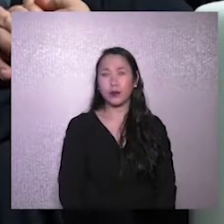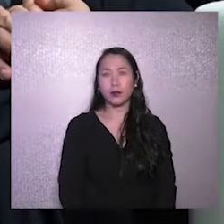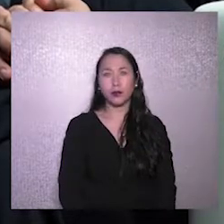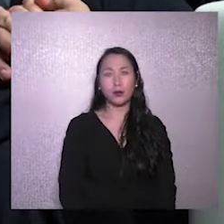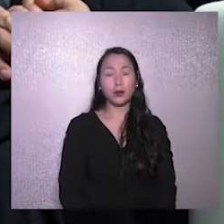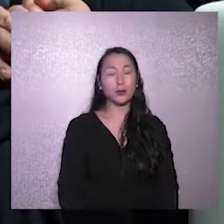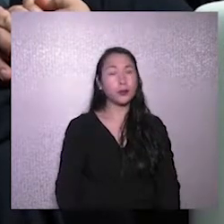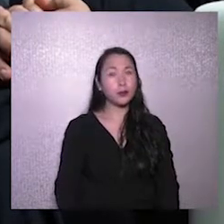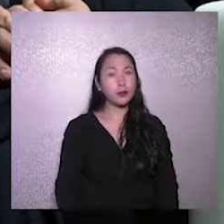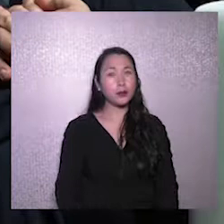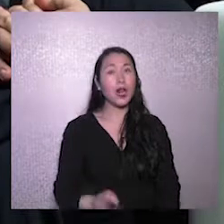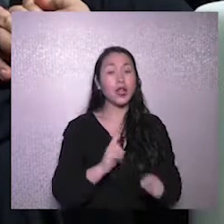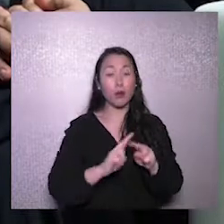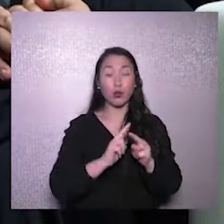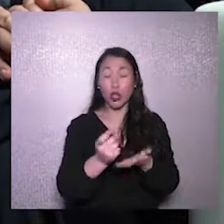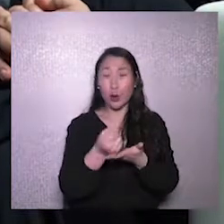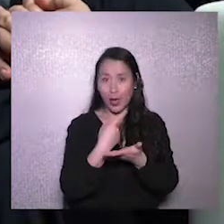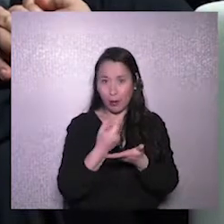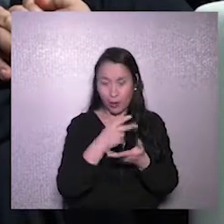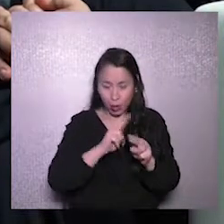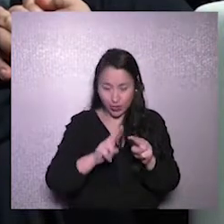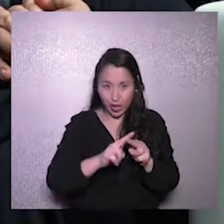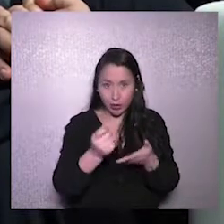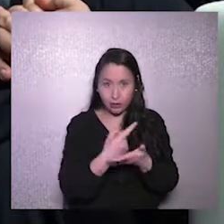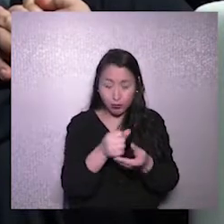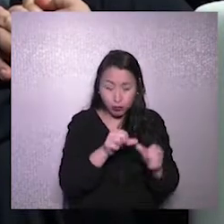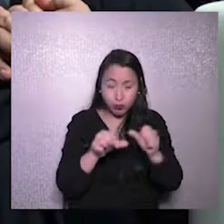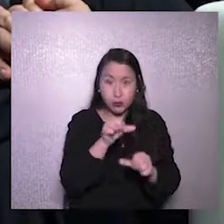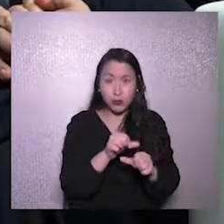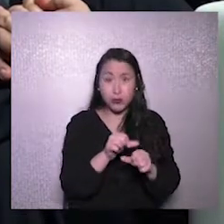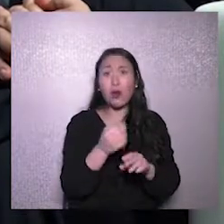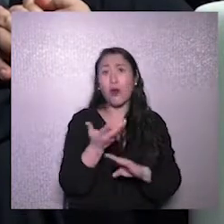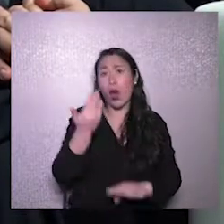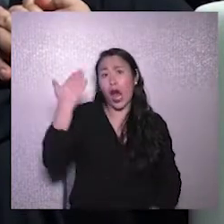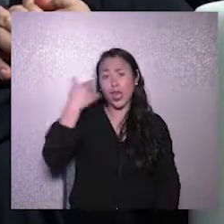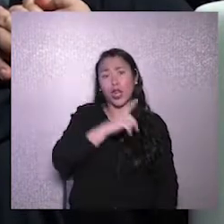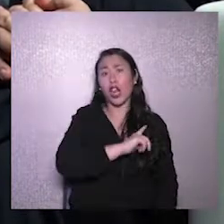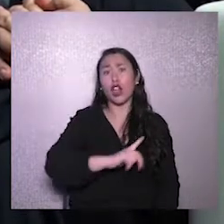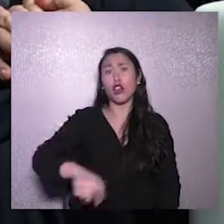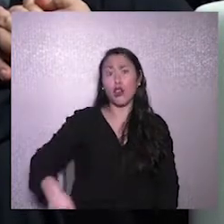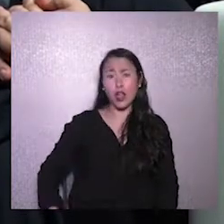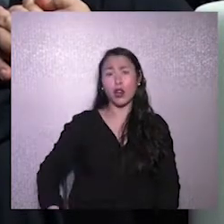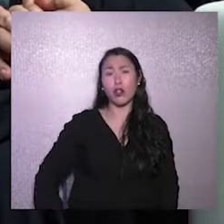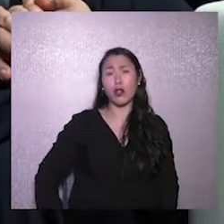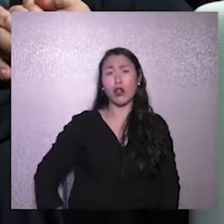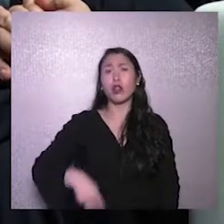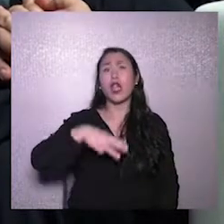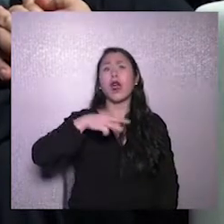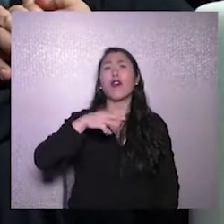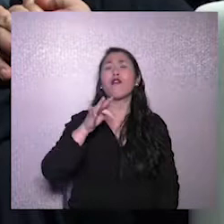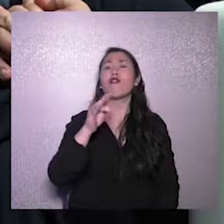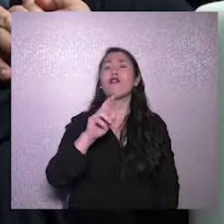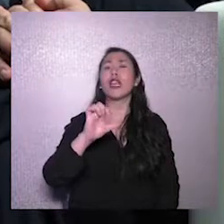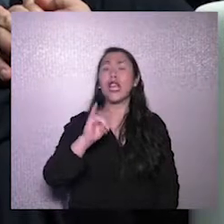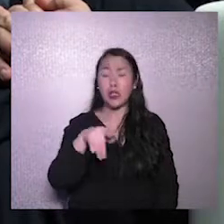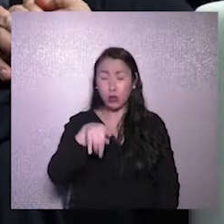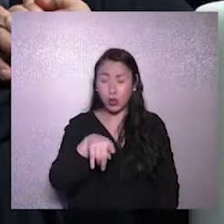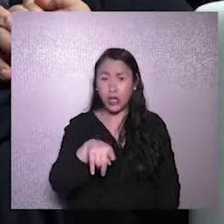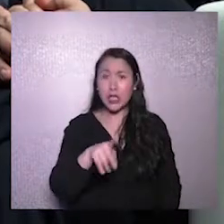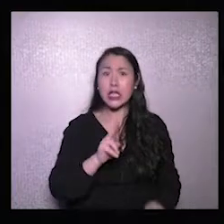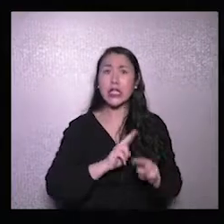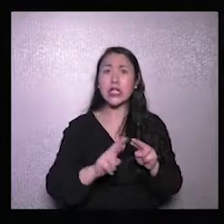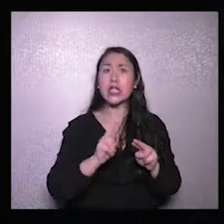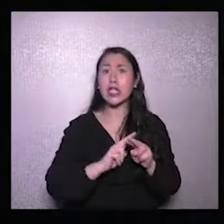de producción de medicamentos, como se tuvo en el gobierno del presidente Eduardo Frei Montalva, cuando se creó en